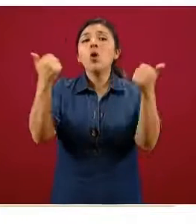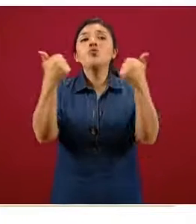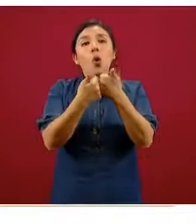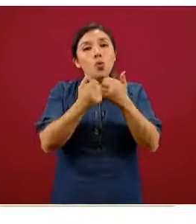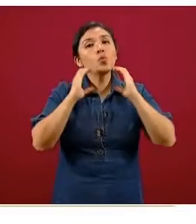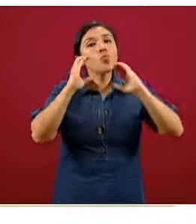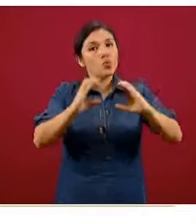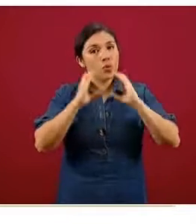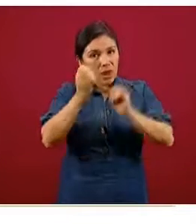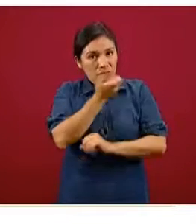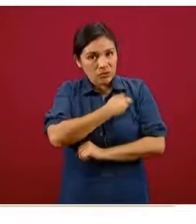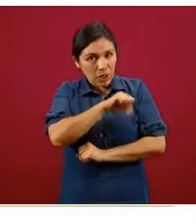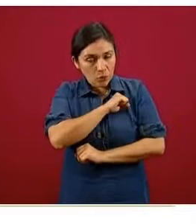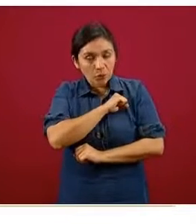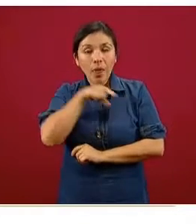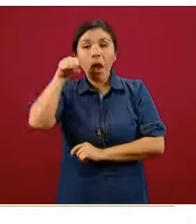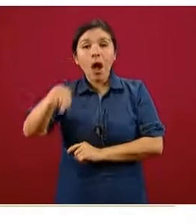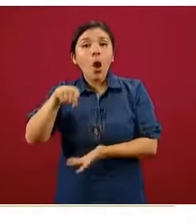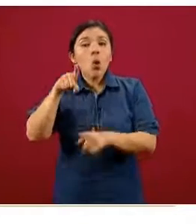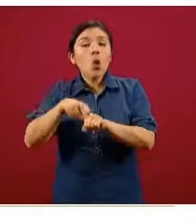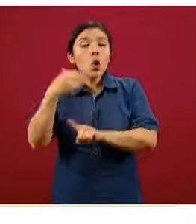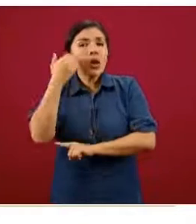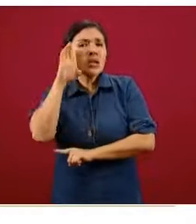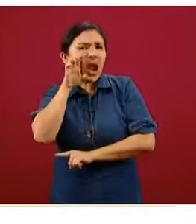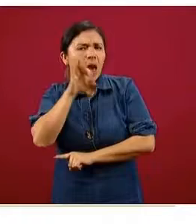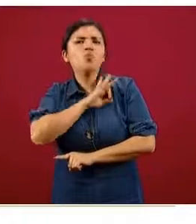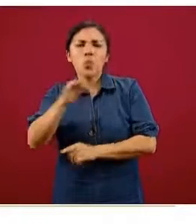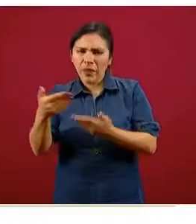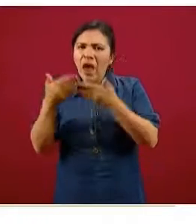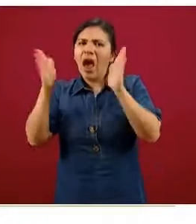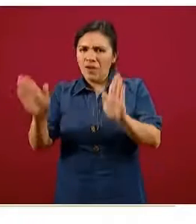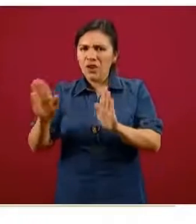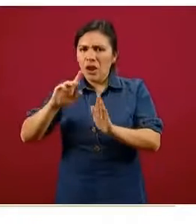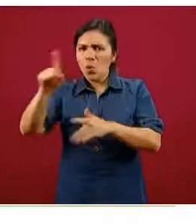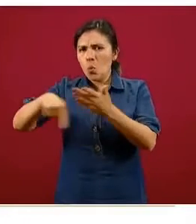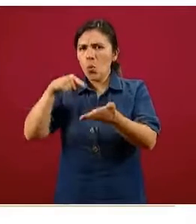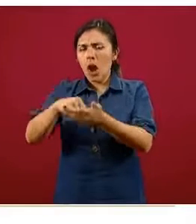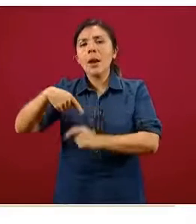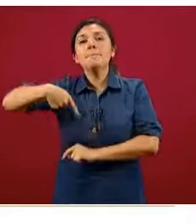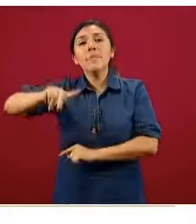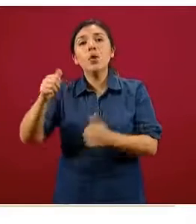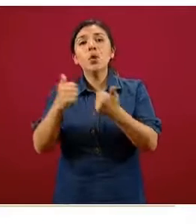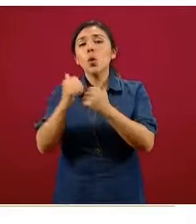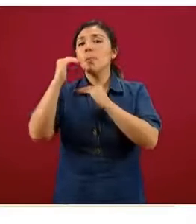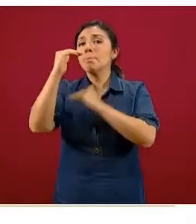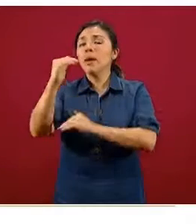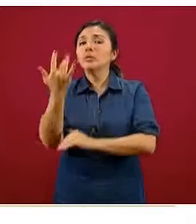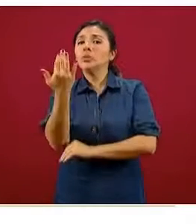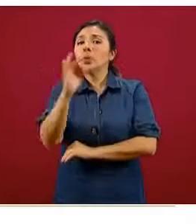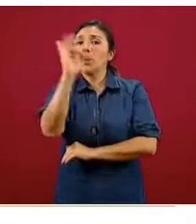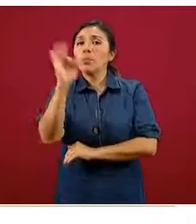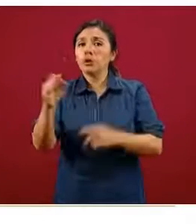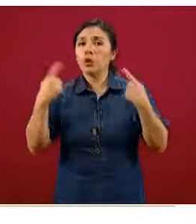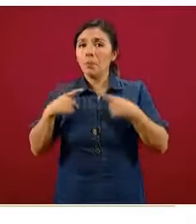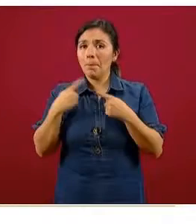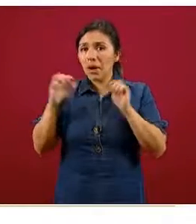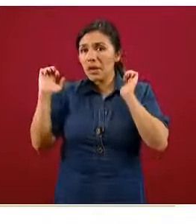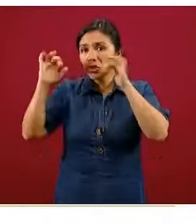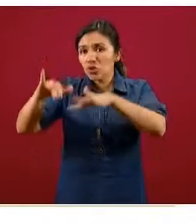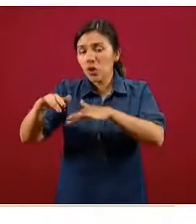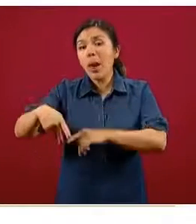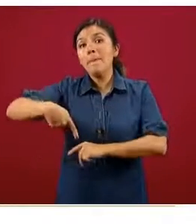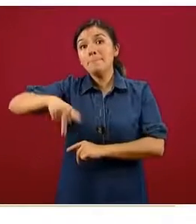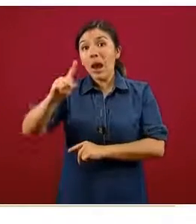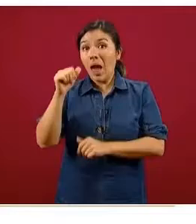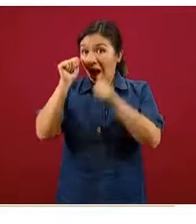sanitario. En el naranja pueden aperturar el local, pero con un aforo de solamente el 50% y